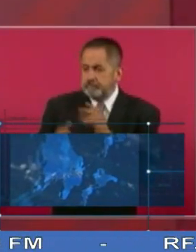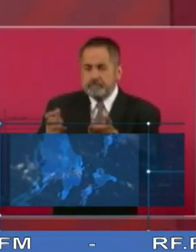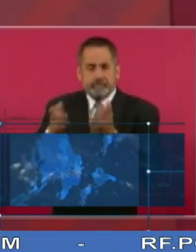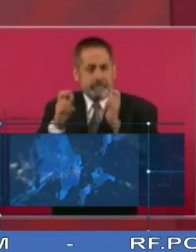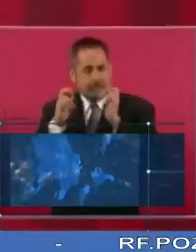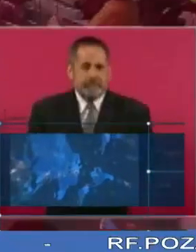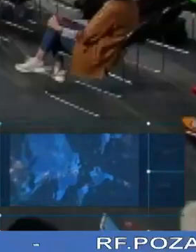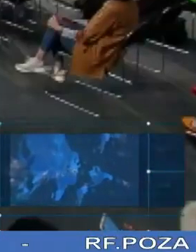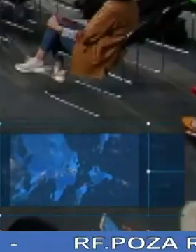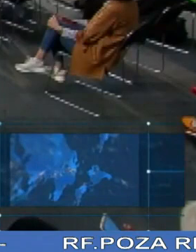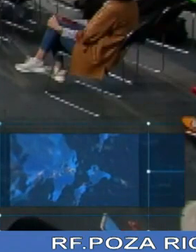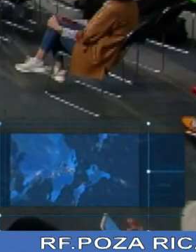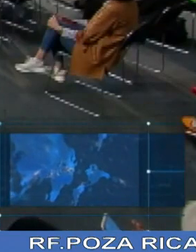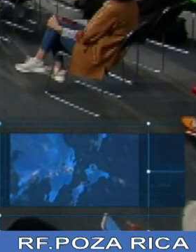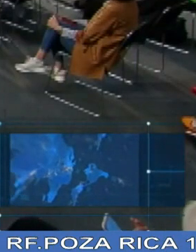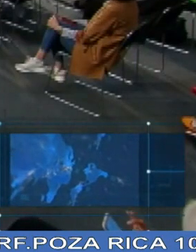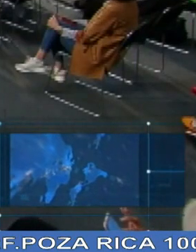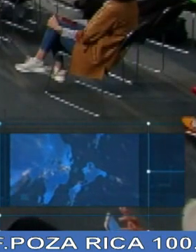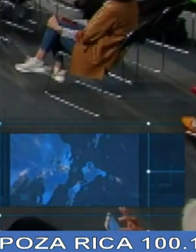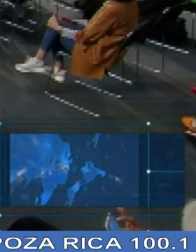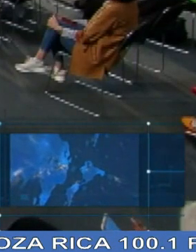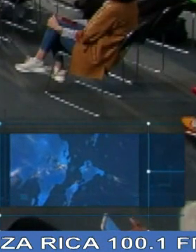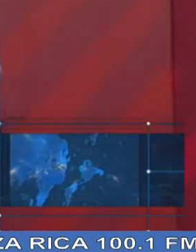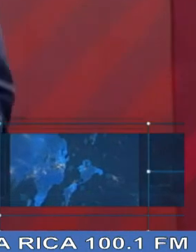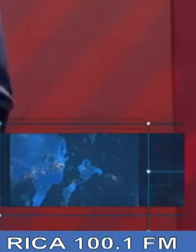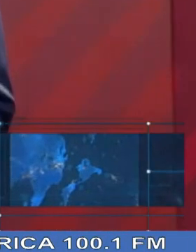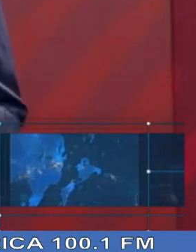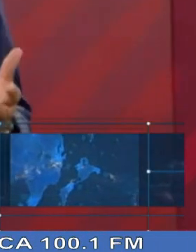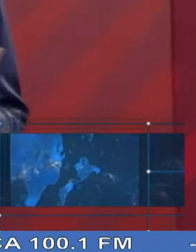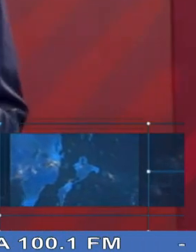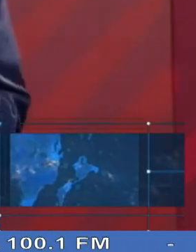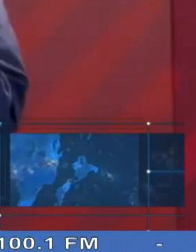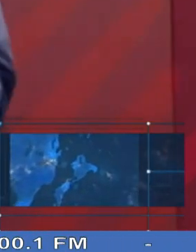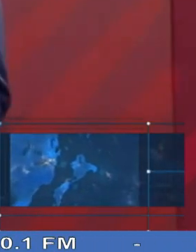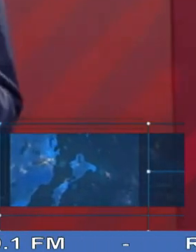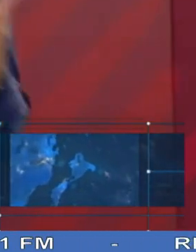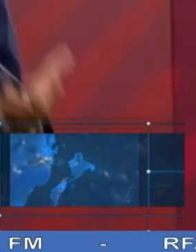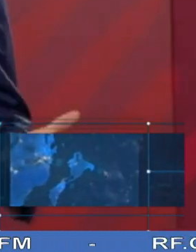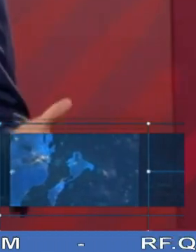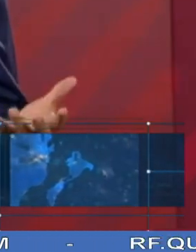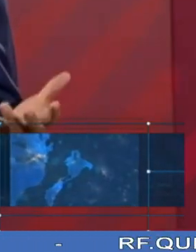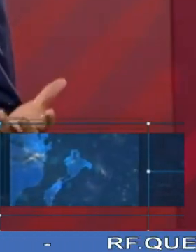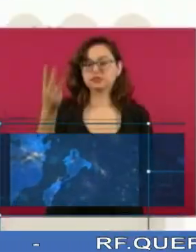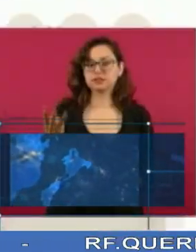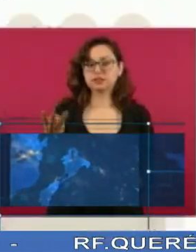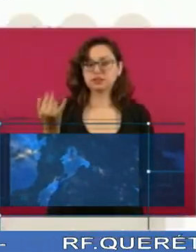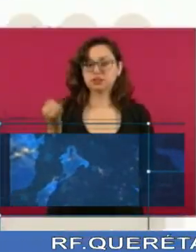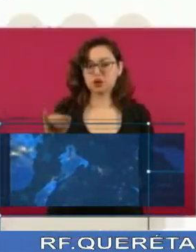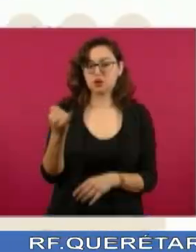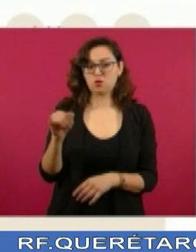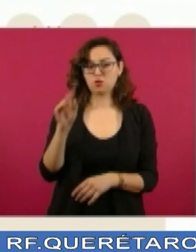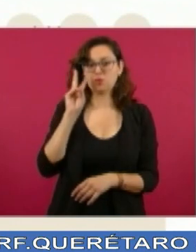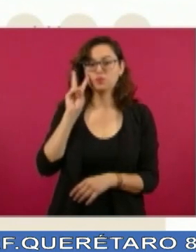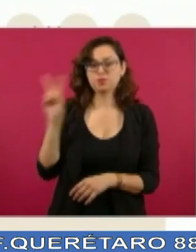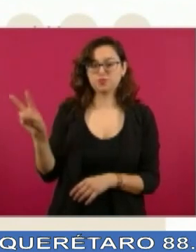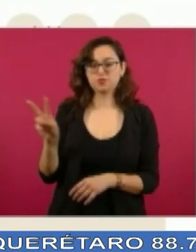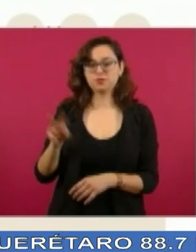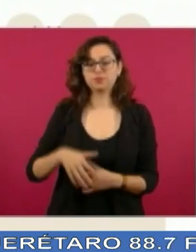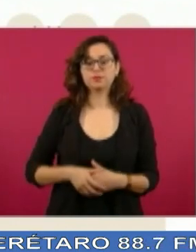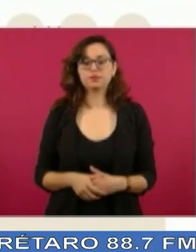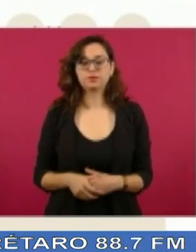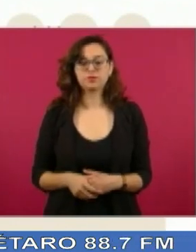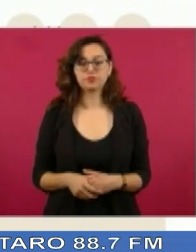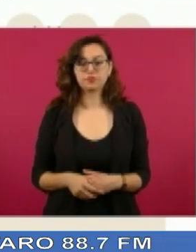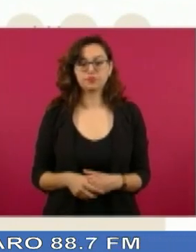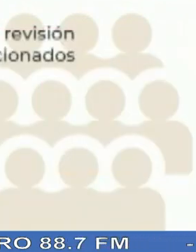escala chiapas no es un reproche pues es que así es el director del seguro social